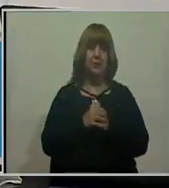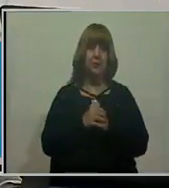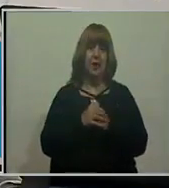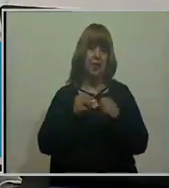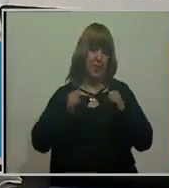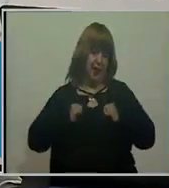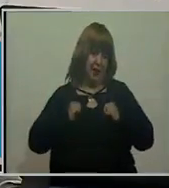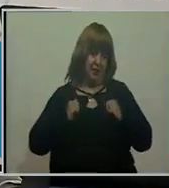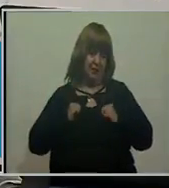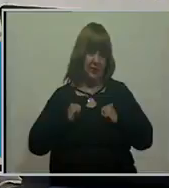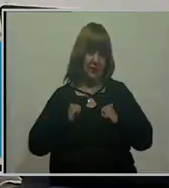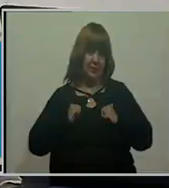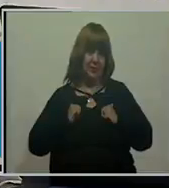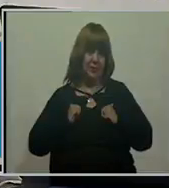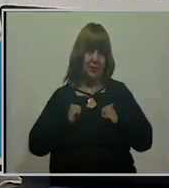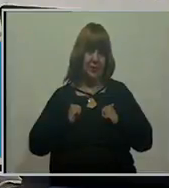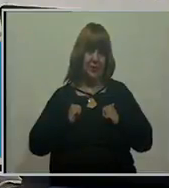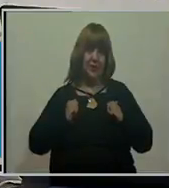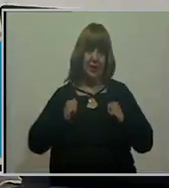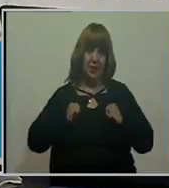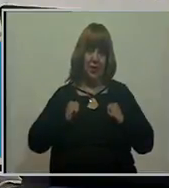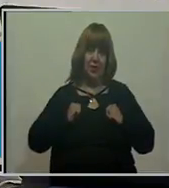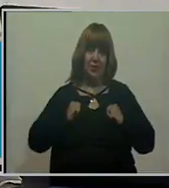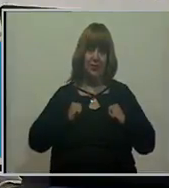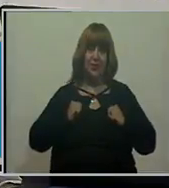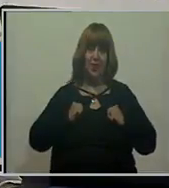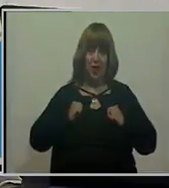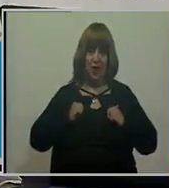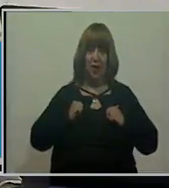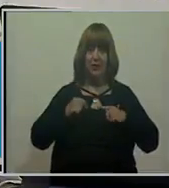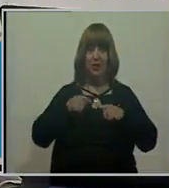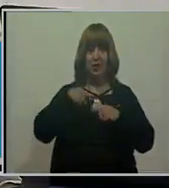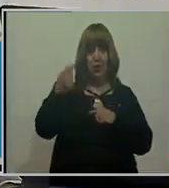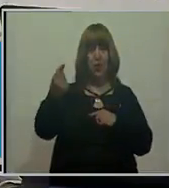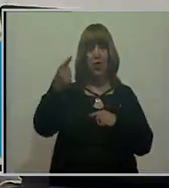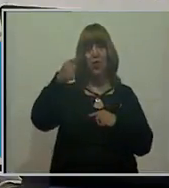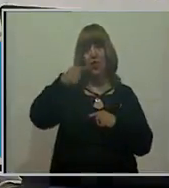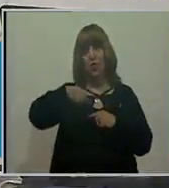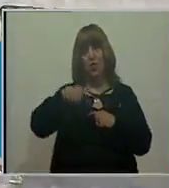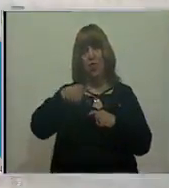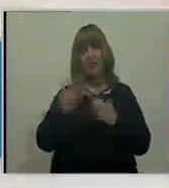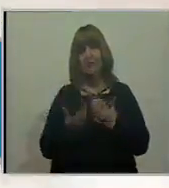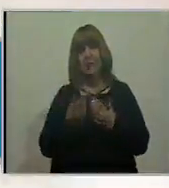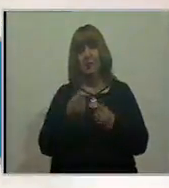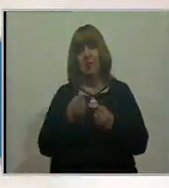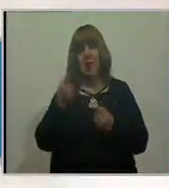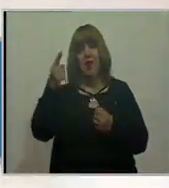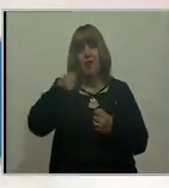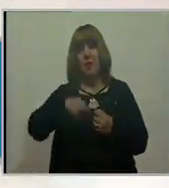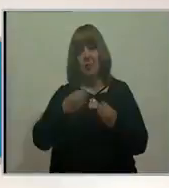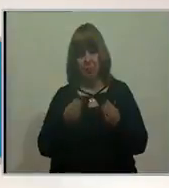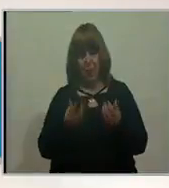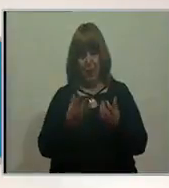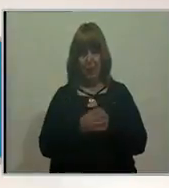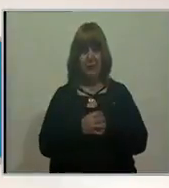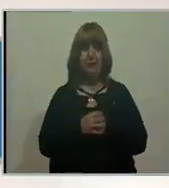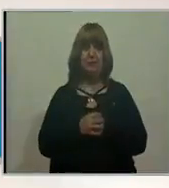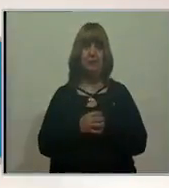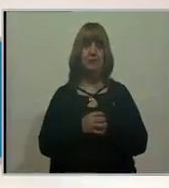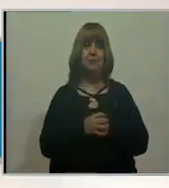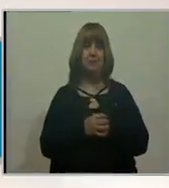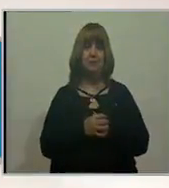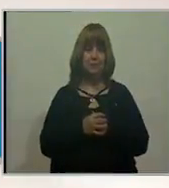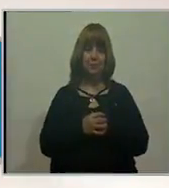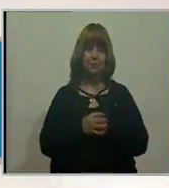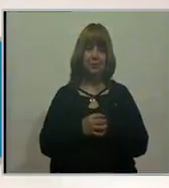qué vas a volver? Eso es lo que siempre me pregunto, Ricardo. No. Pero es lo que algunas no entienden. No. ¿Cuál es la necesidad de volver? Algunas, su mujer no lo entiende.